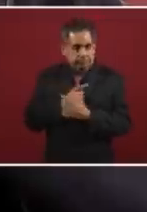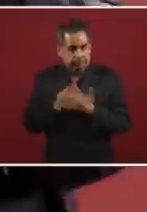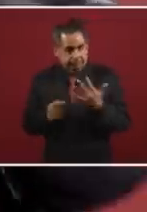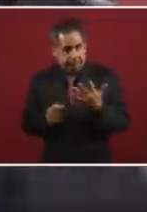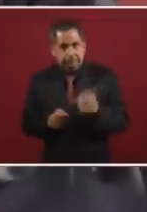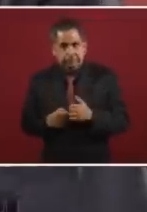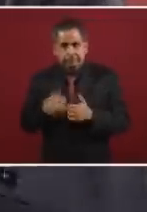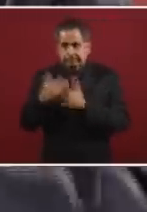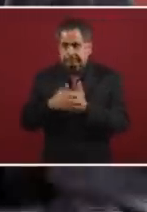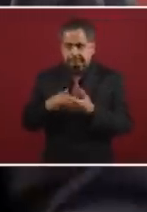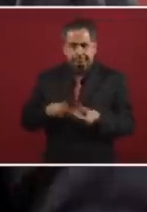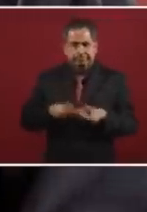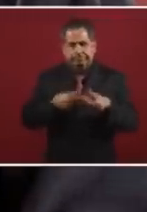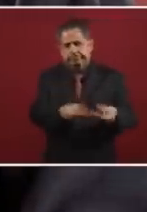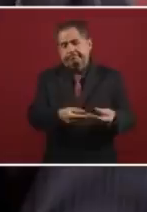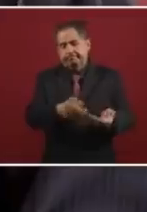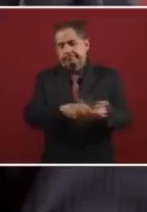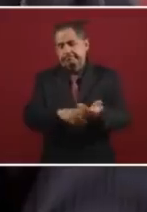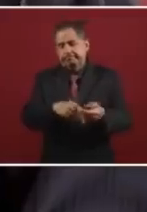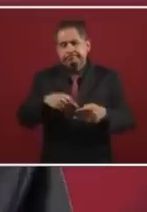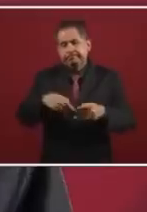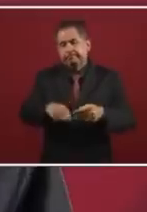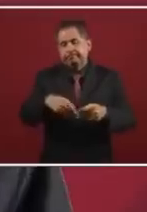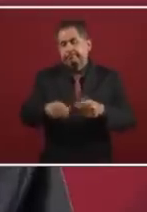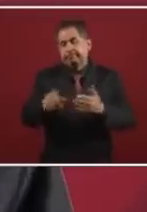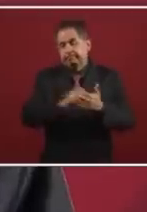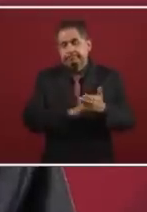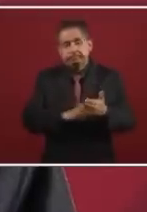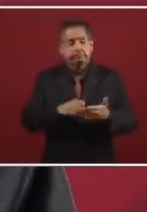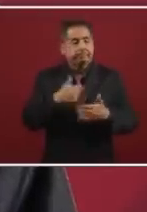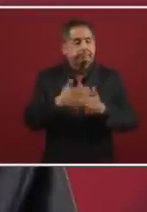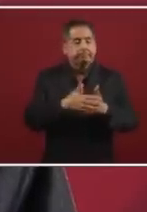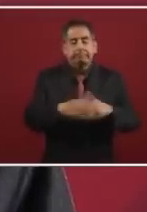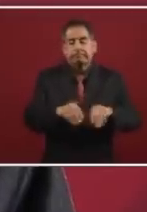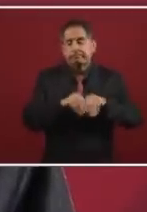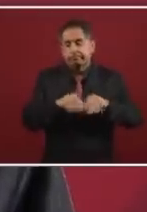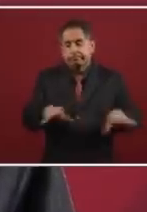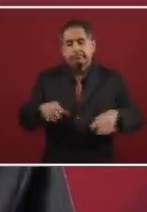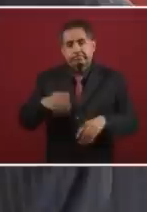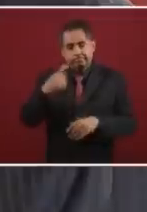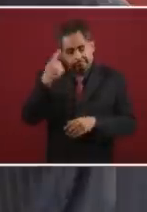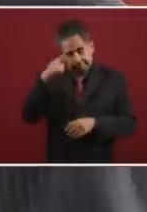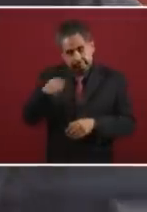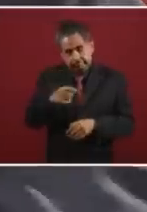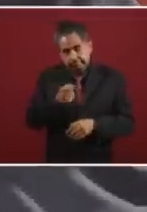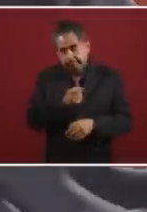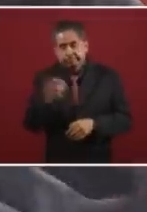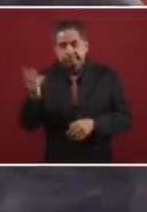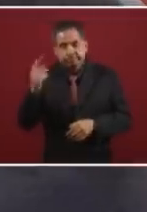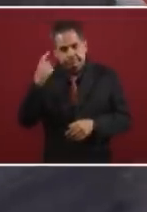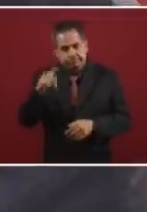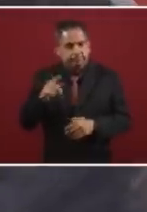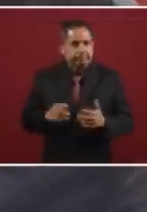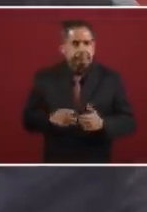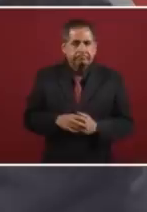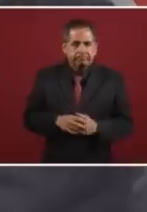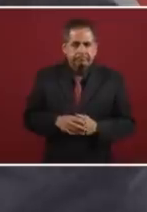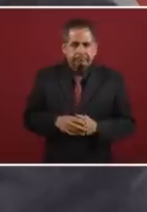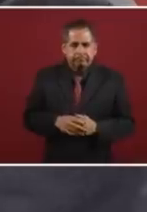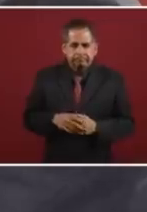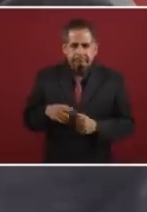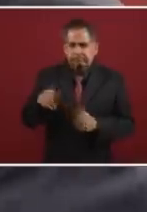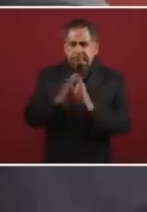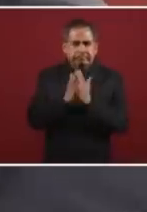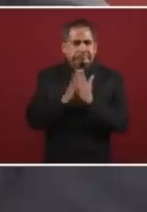lo voy a entregar a finales de este mes para que esté en